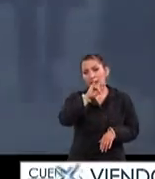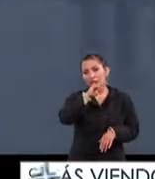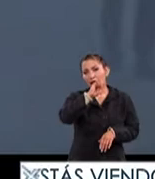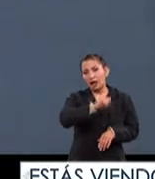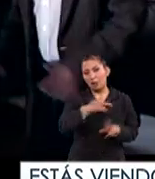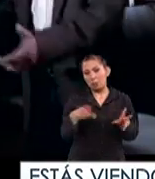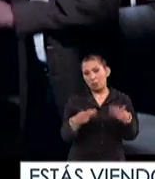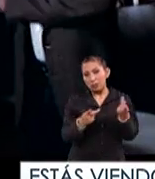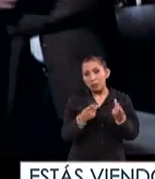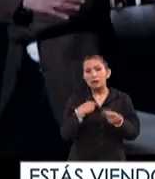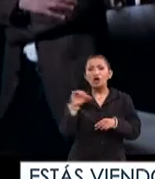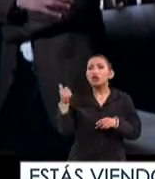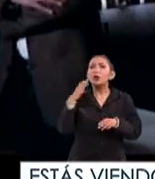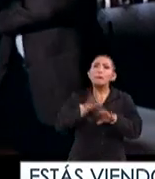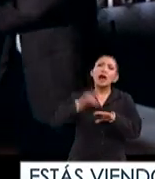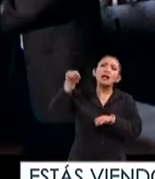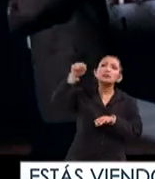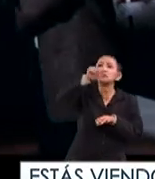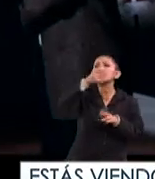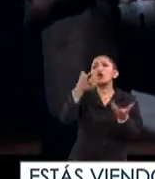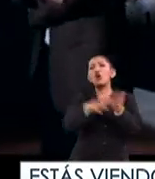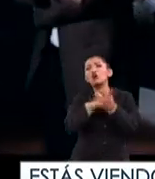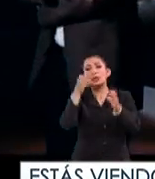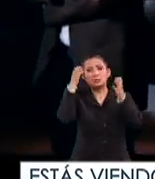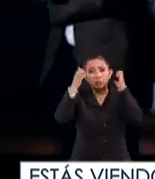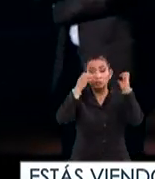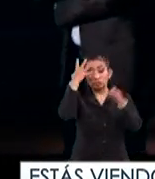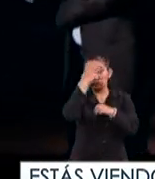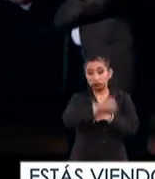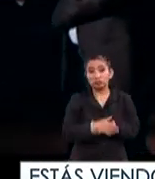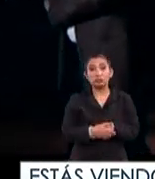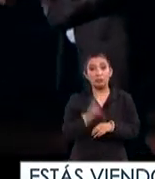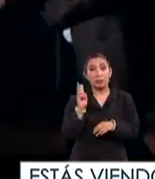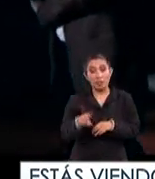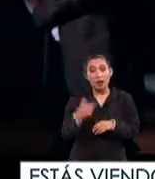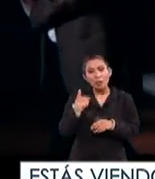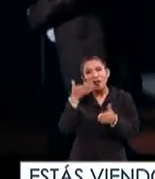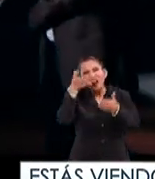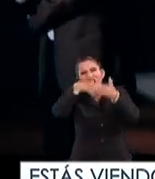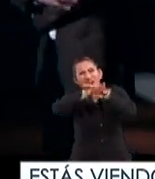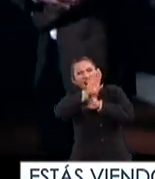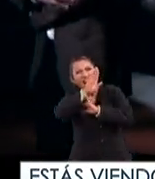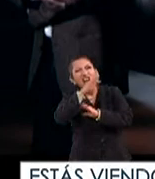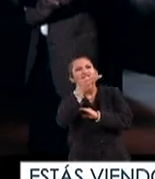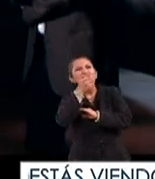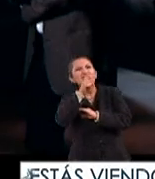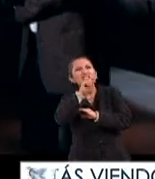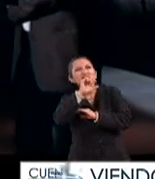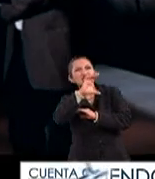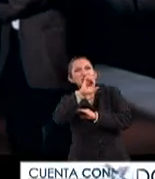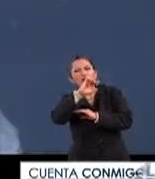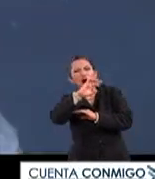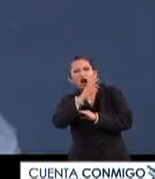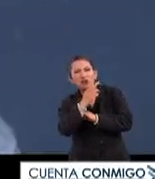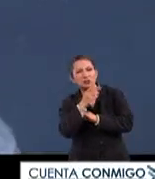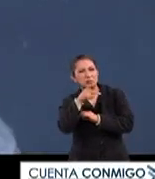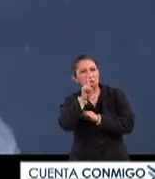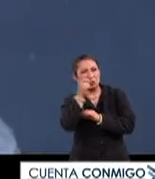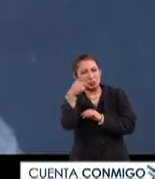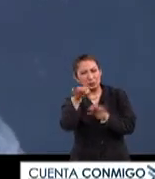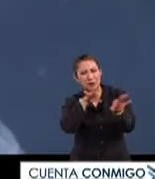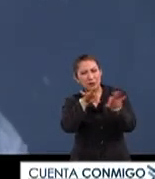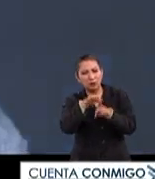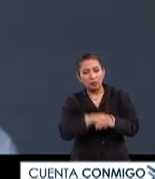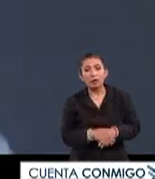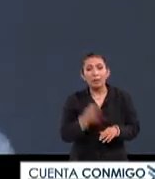Cineteca Nacional. ¿Y qué más podemos encontrar además de esta exposición estupenda que sí nos acerca a Hitchcock, más allá del suspenso? ¿No? Y es